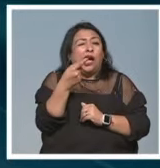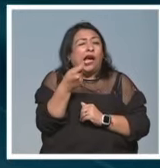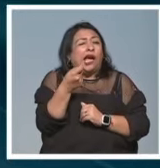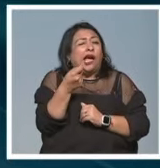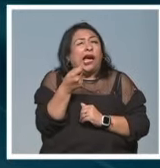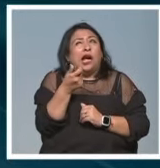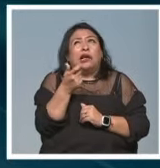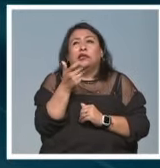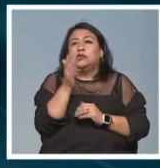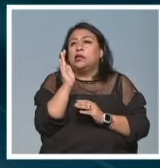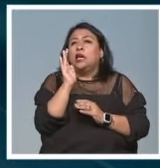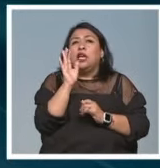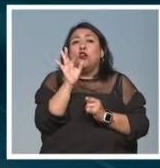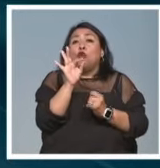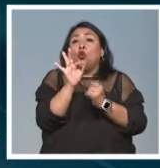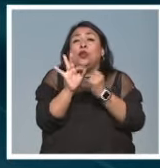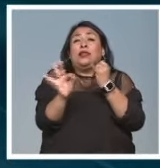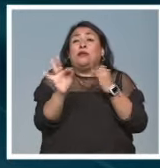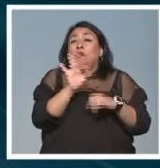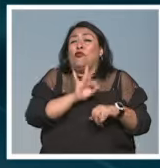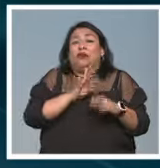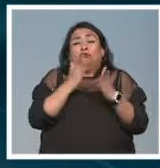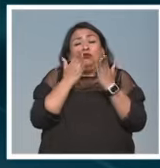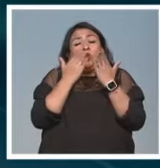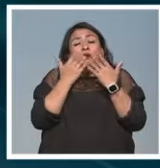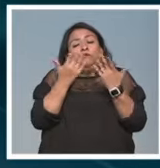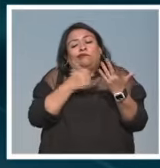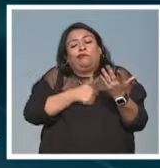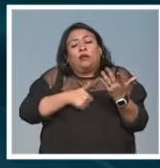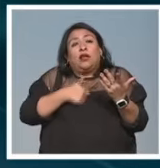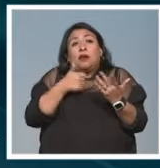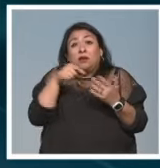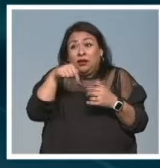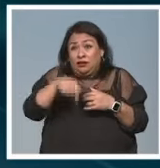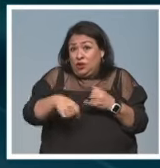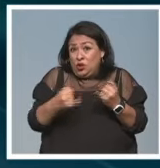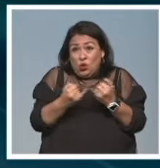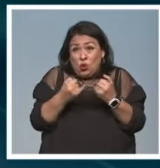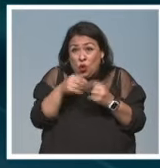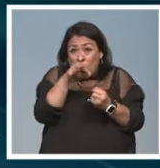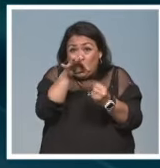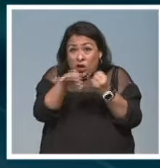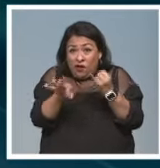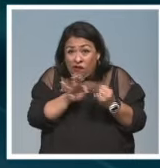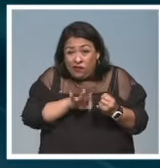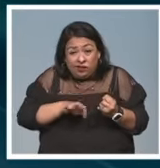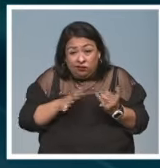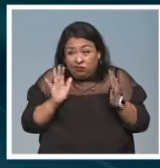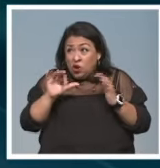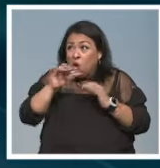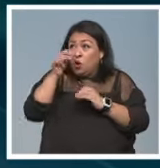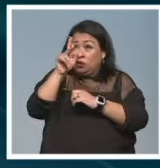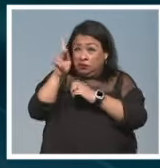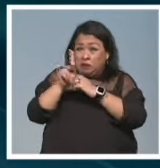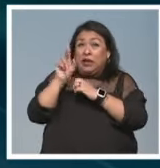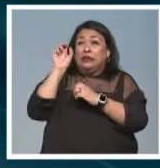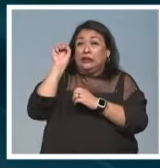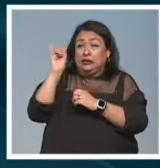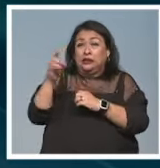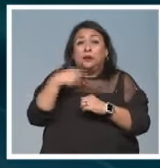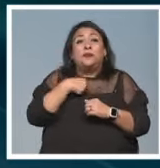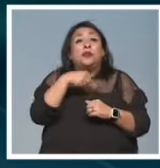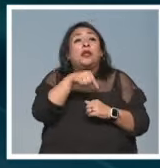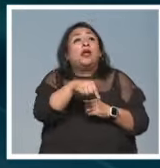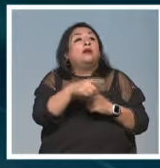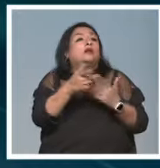por desgracia, no tiene finales felices, porque en la actualidad no tenemos finales felices. En otras partes del mundo sí. Pero ya llegamos incluso